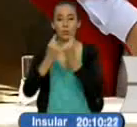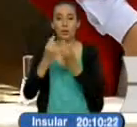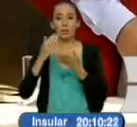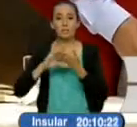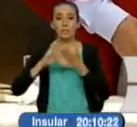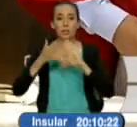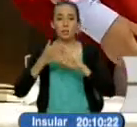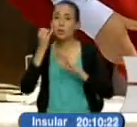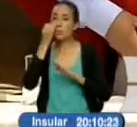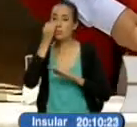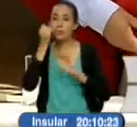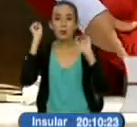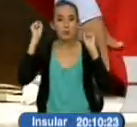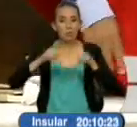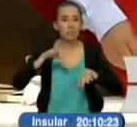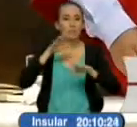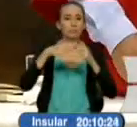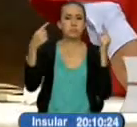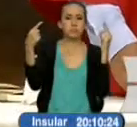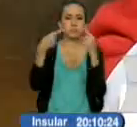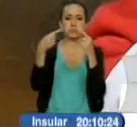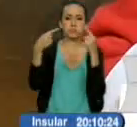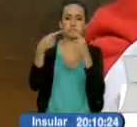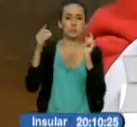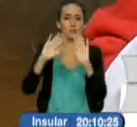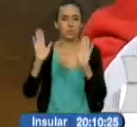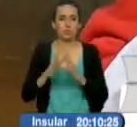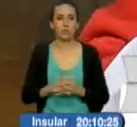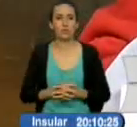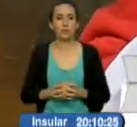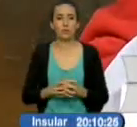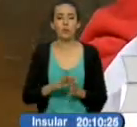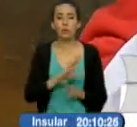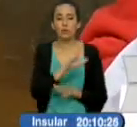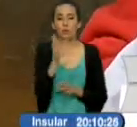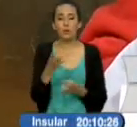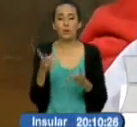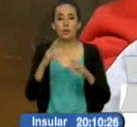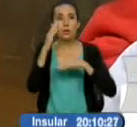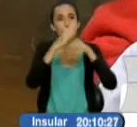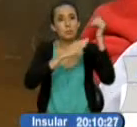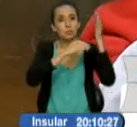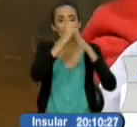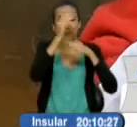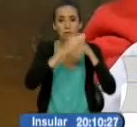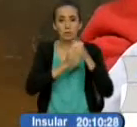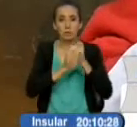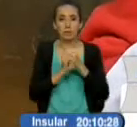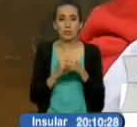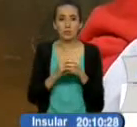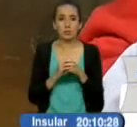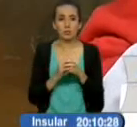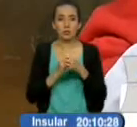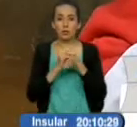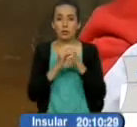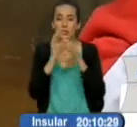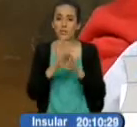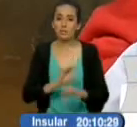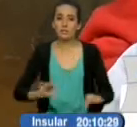a conflictos que puedan romper con el convenio de uso. Además de pensar como una infraestructura, es un